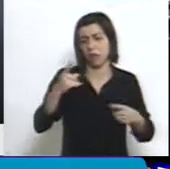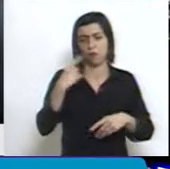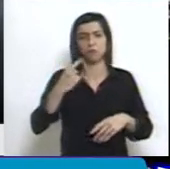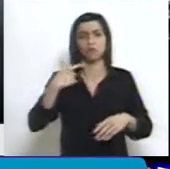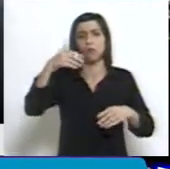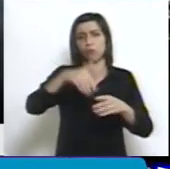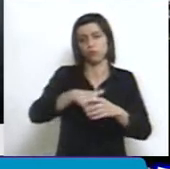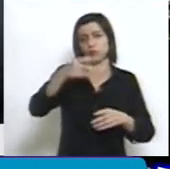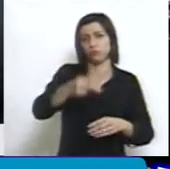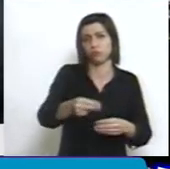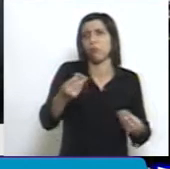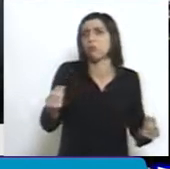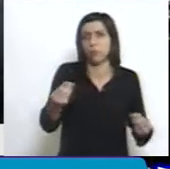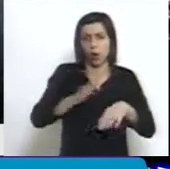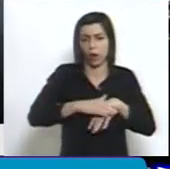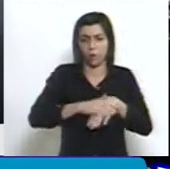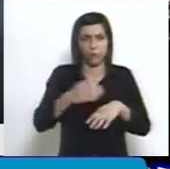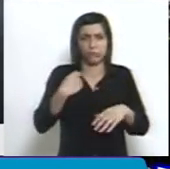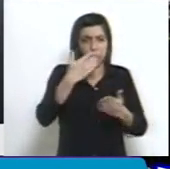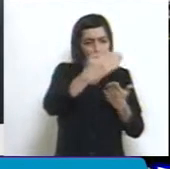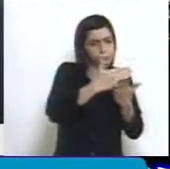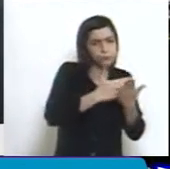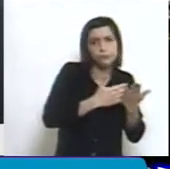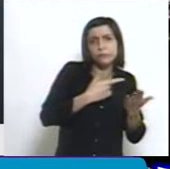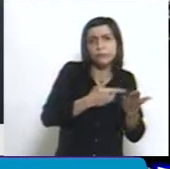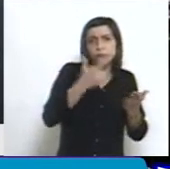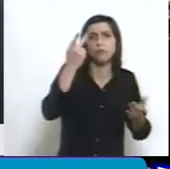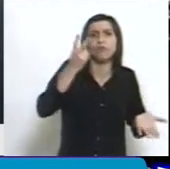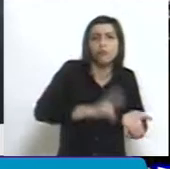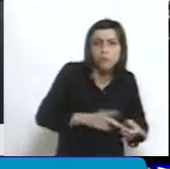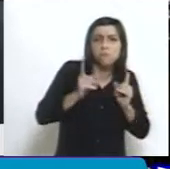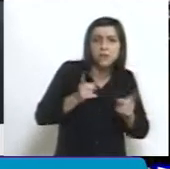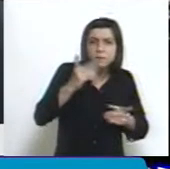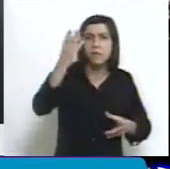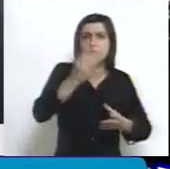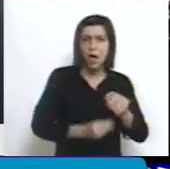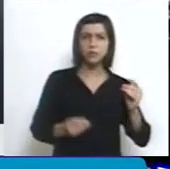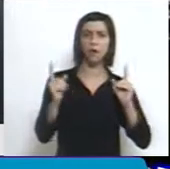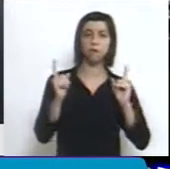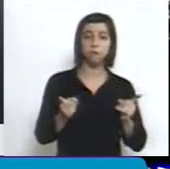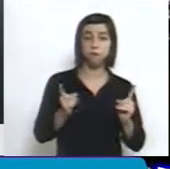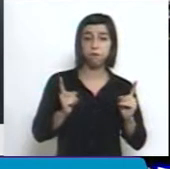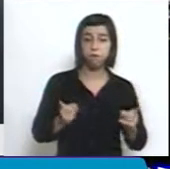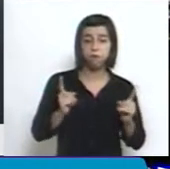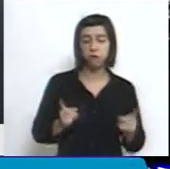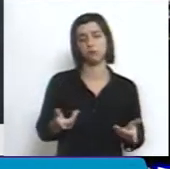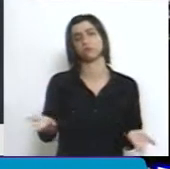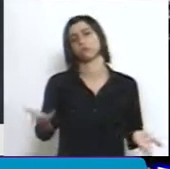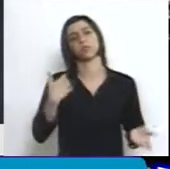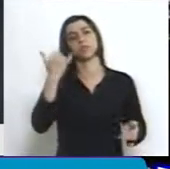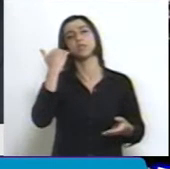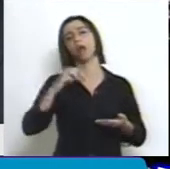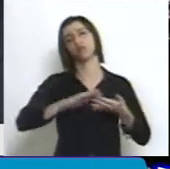parece que estas cuestiones ya deberían haber sido resueltas, definitivamente, por lo menos en este tiempo en la